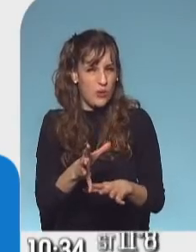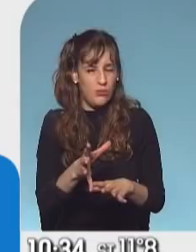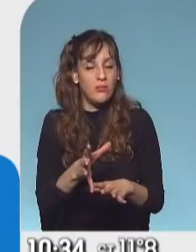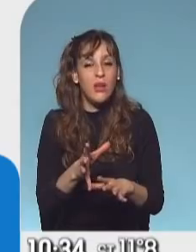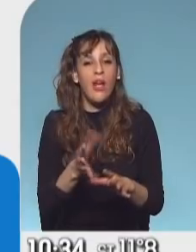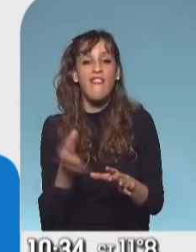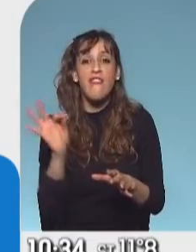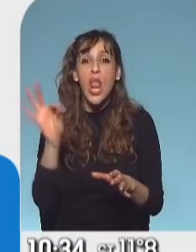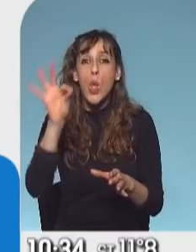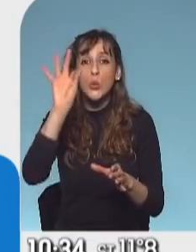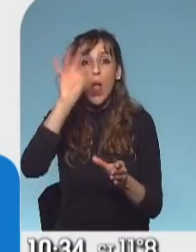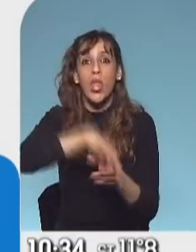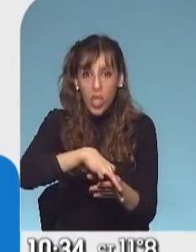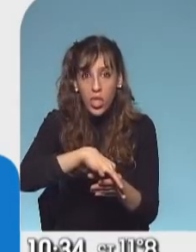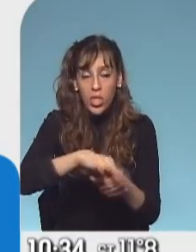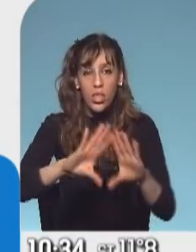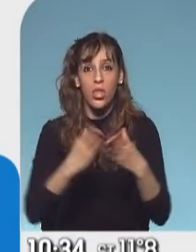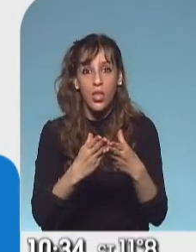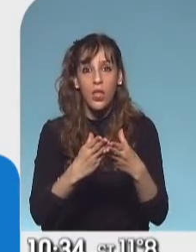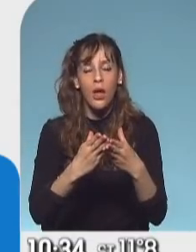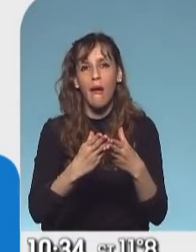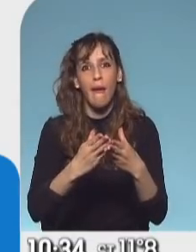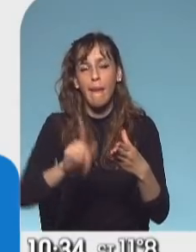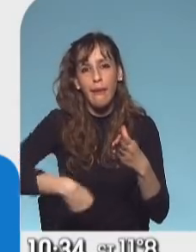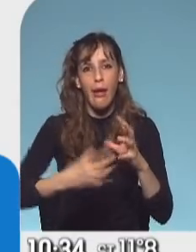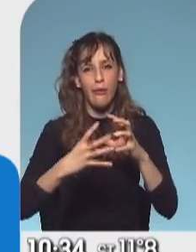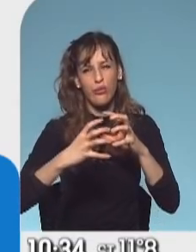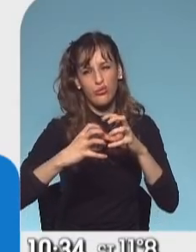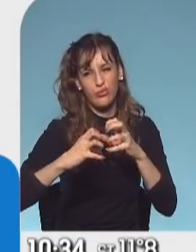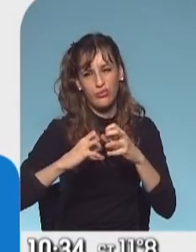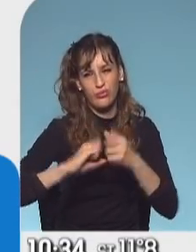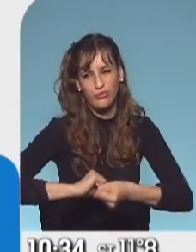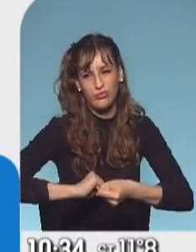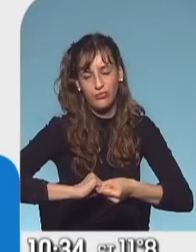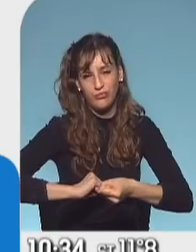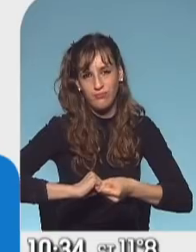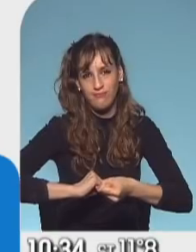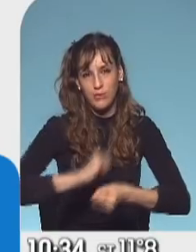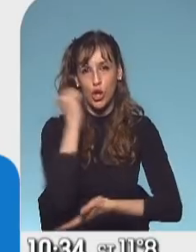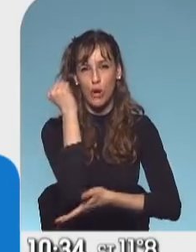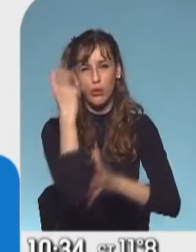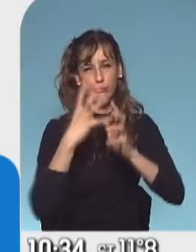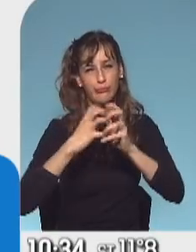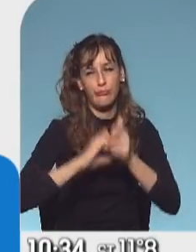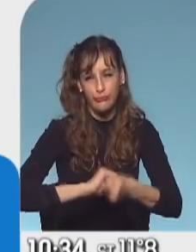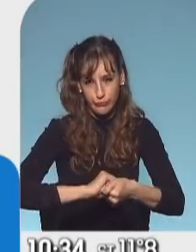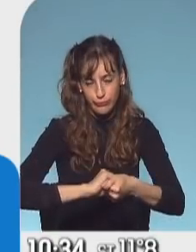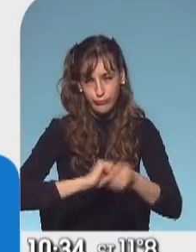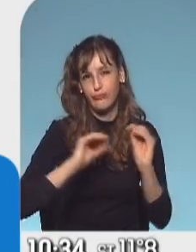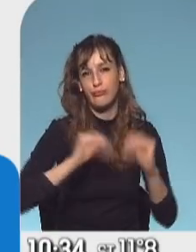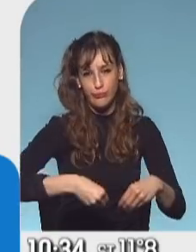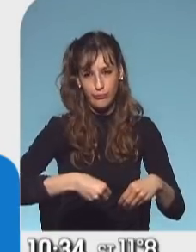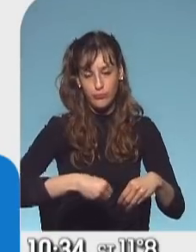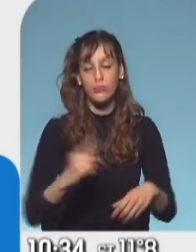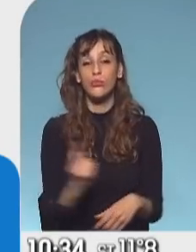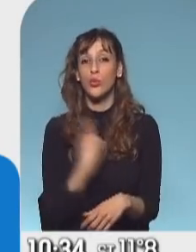virus imperceptible a la vista humana derrumbó imperios económicos. Nosotros hace 5 o